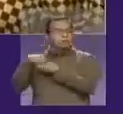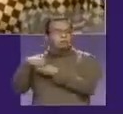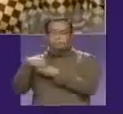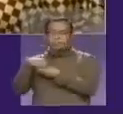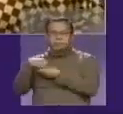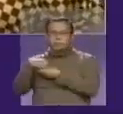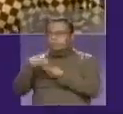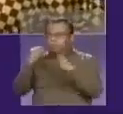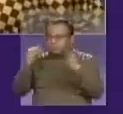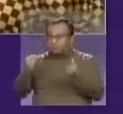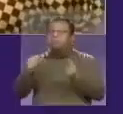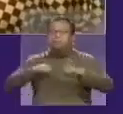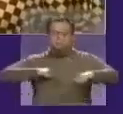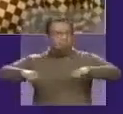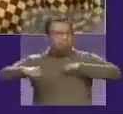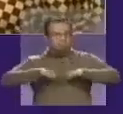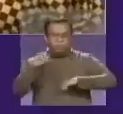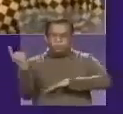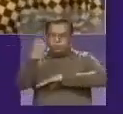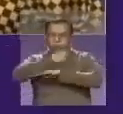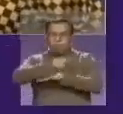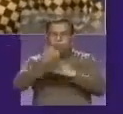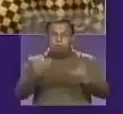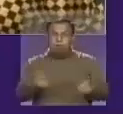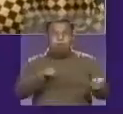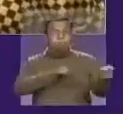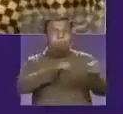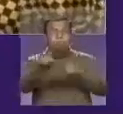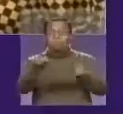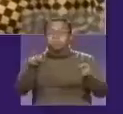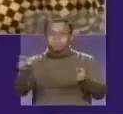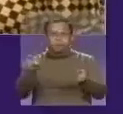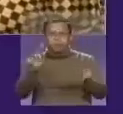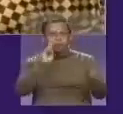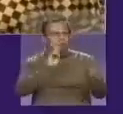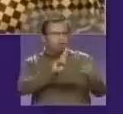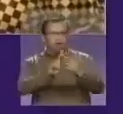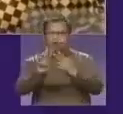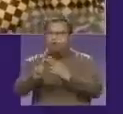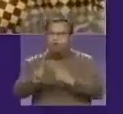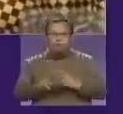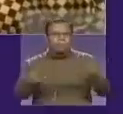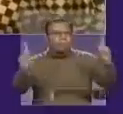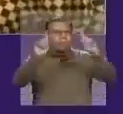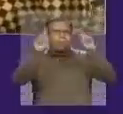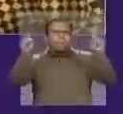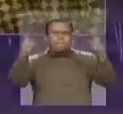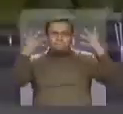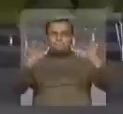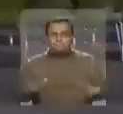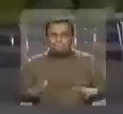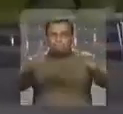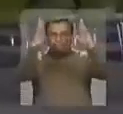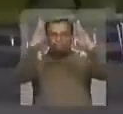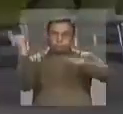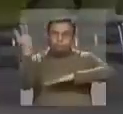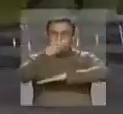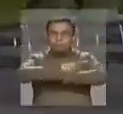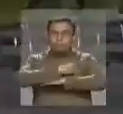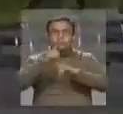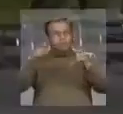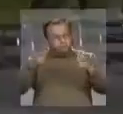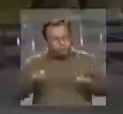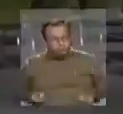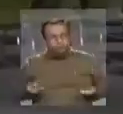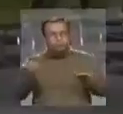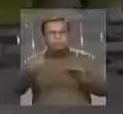que tenemos que salir, y con un día como este, que hay muchas personas que desconocen del tema de la celebración de este día,